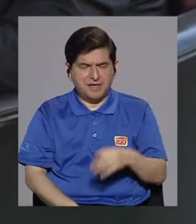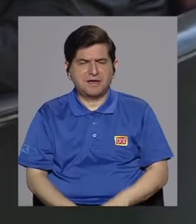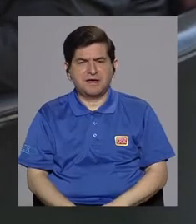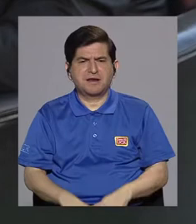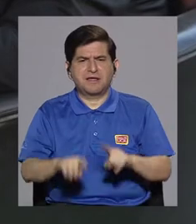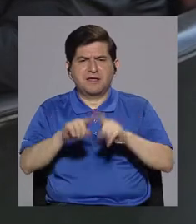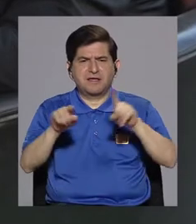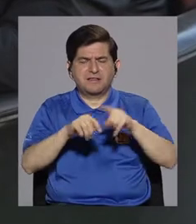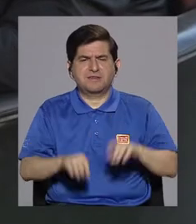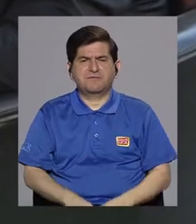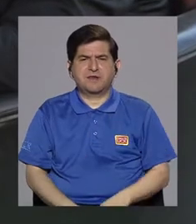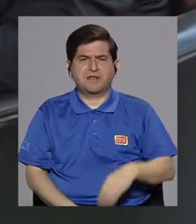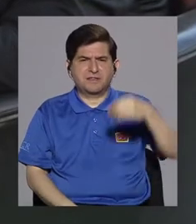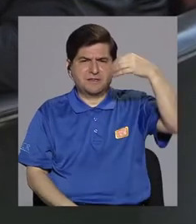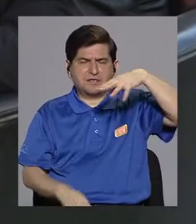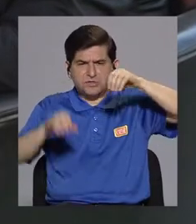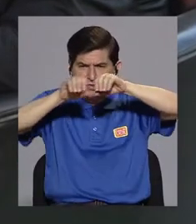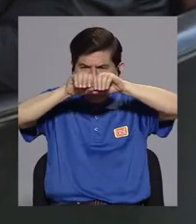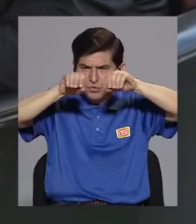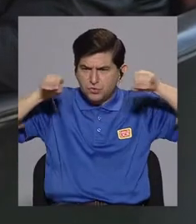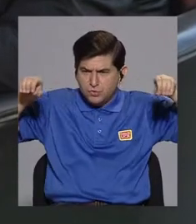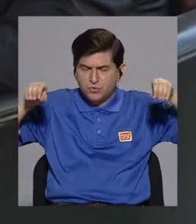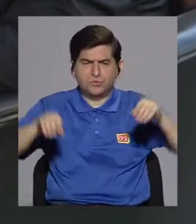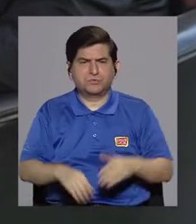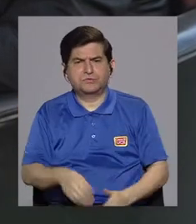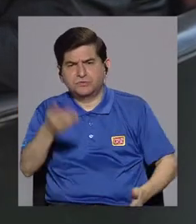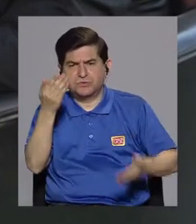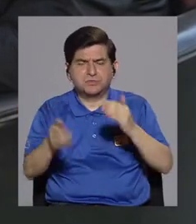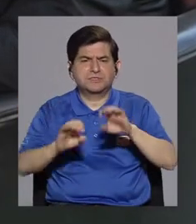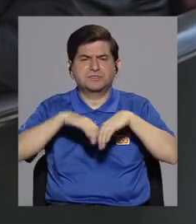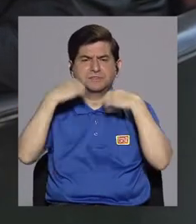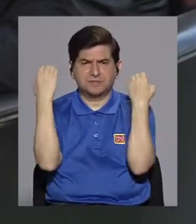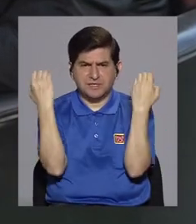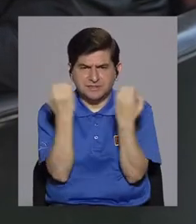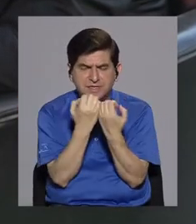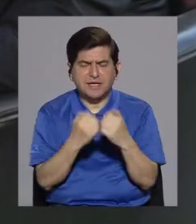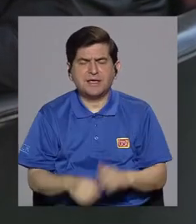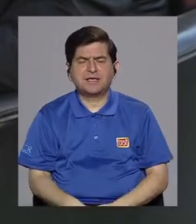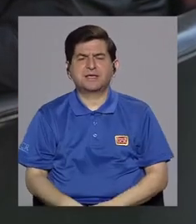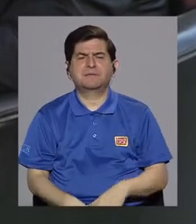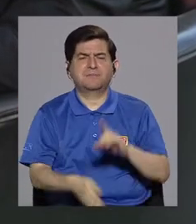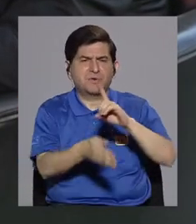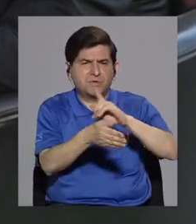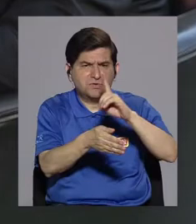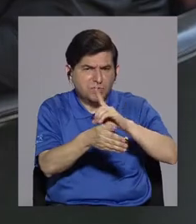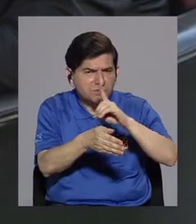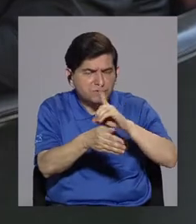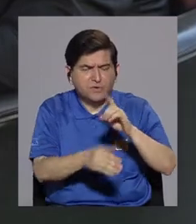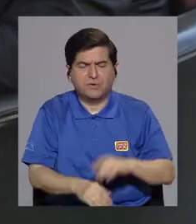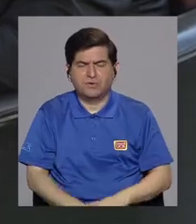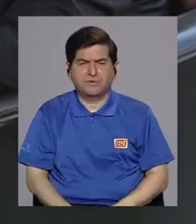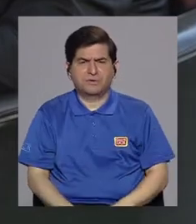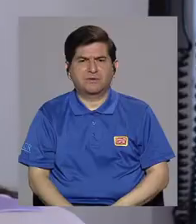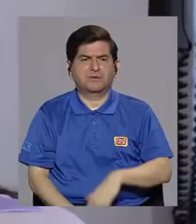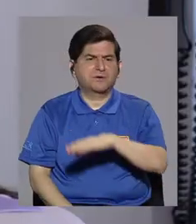como en fluorescentes, a nivel, sí, digamos, bueno, de ciertos equipos, digamos, médicos también que lo hacen